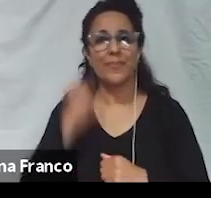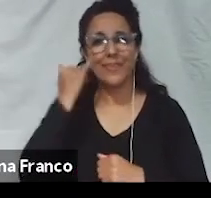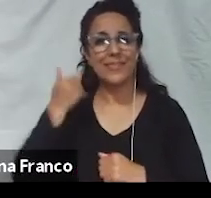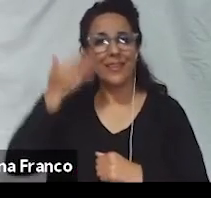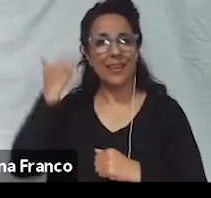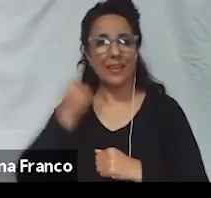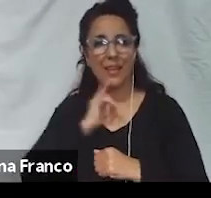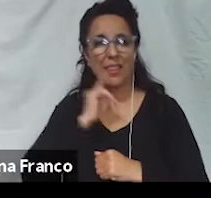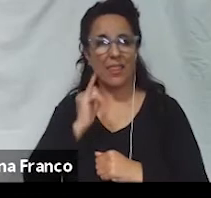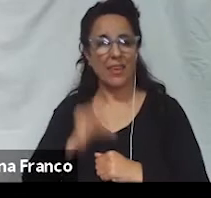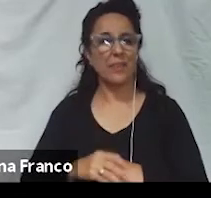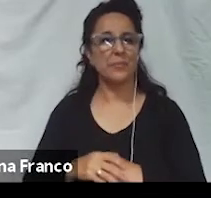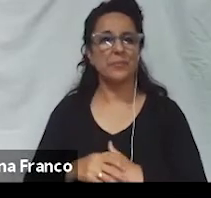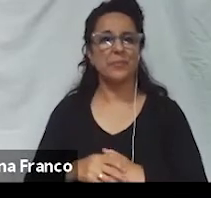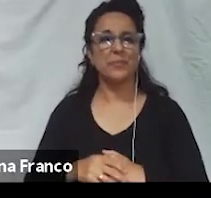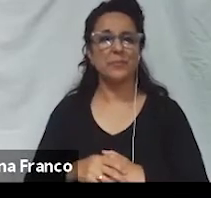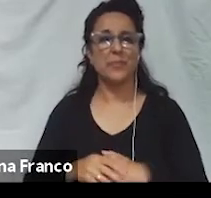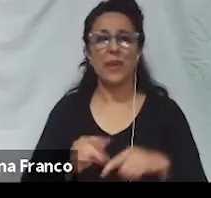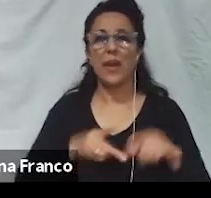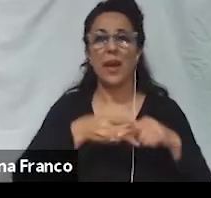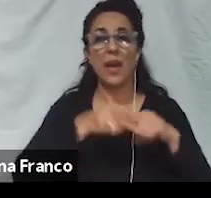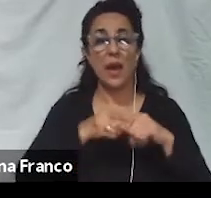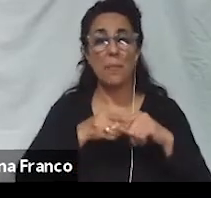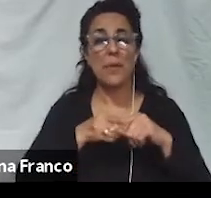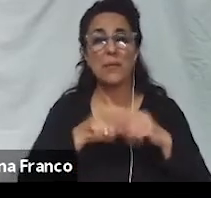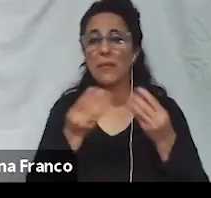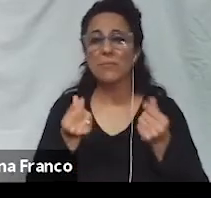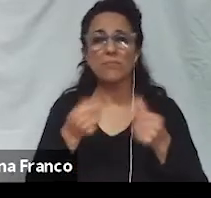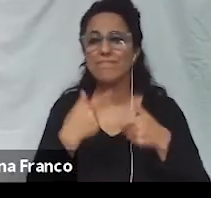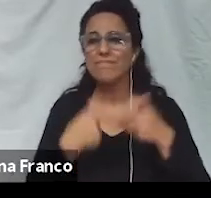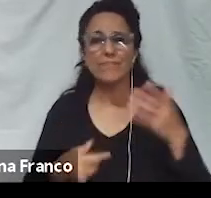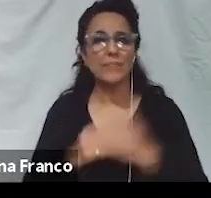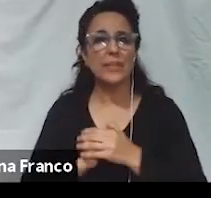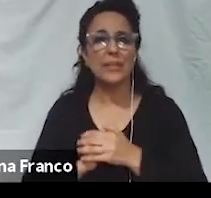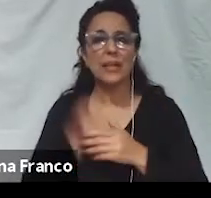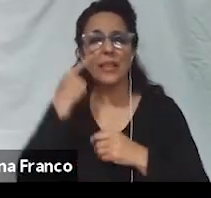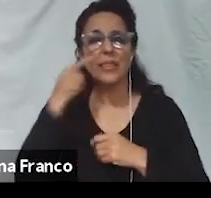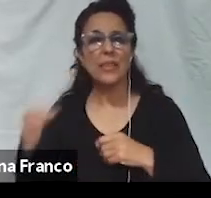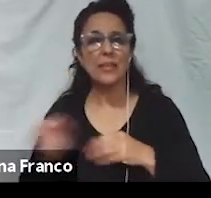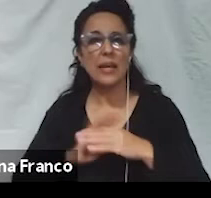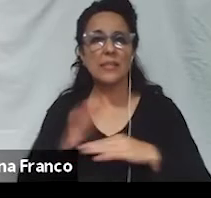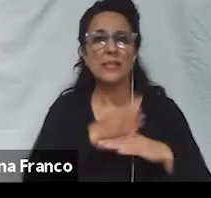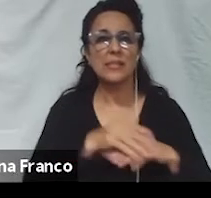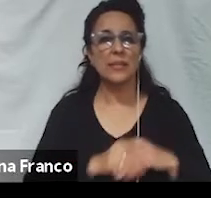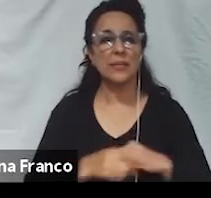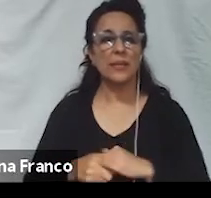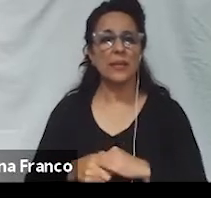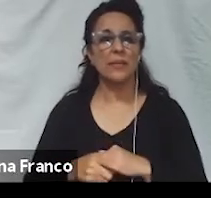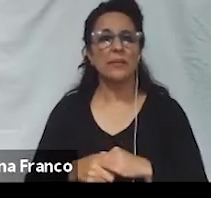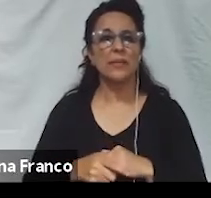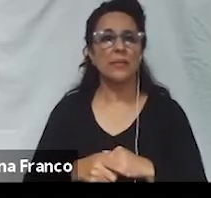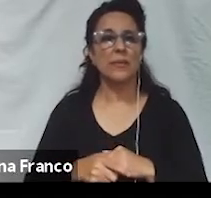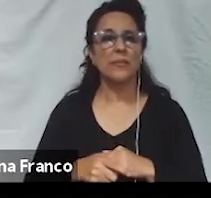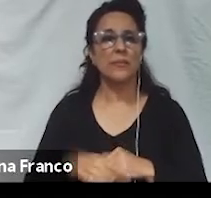Bueno, esto ya lo comenté un poco antes, que es las herramientas que tiene que dominar un tester de accesibilidad: los lectores